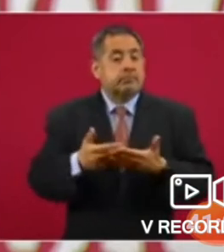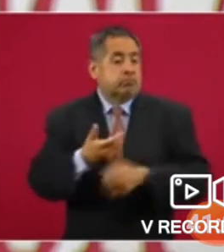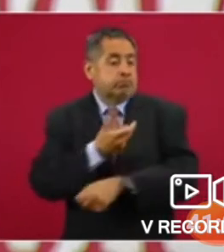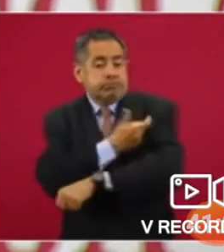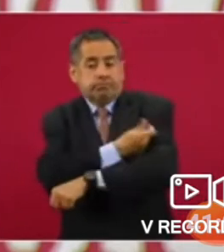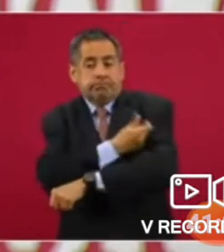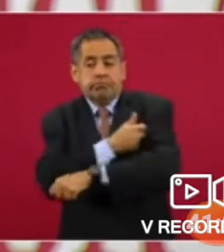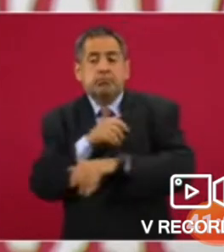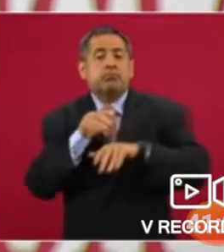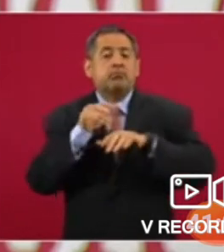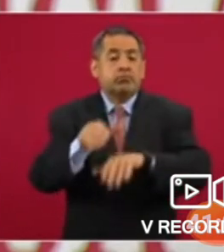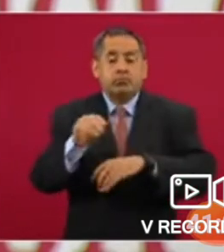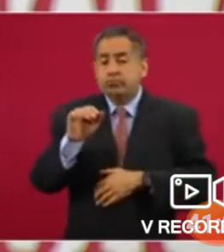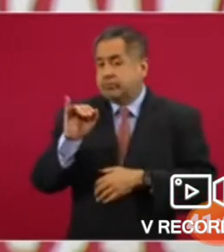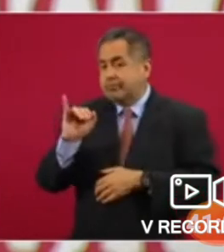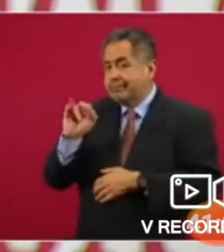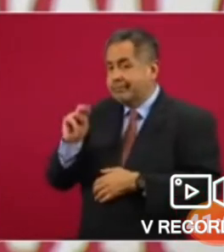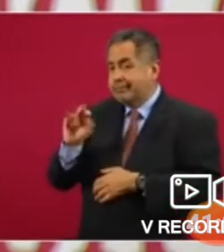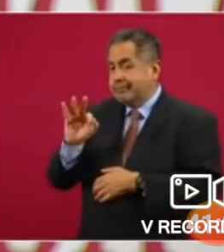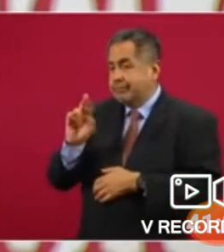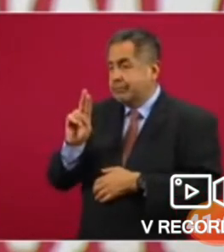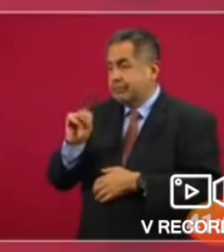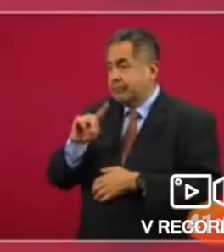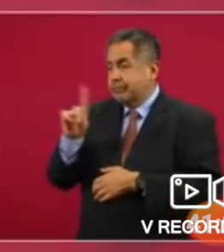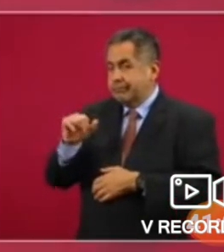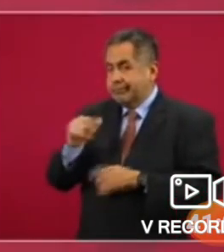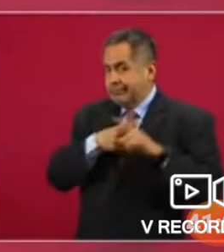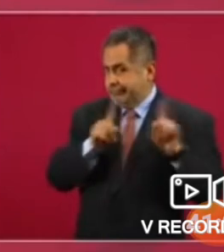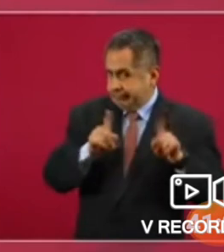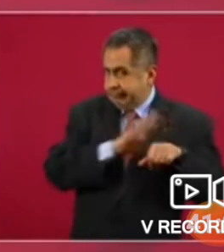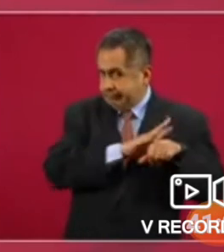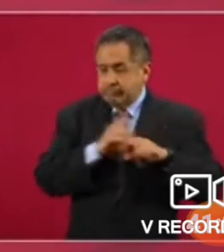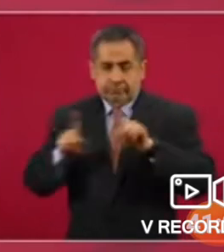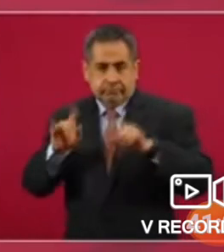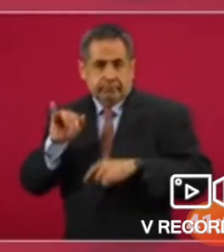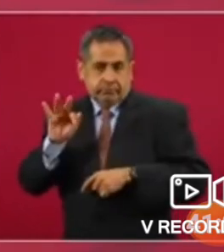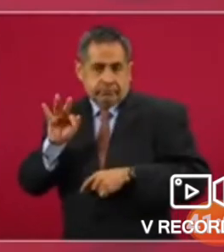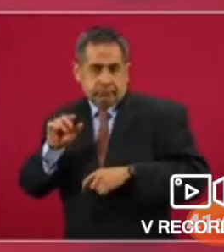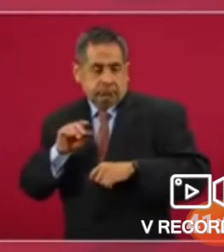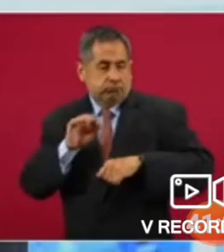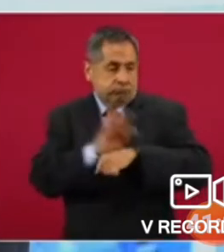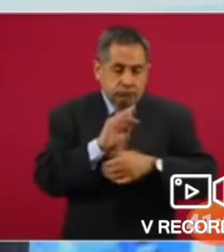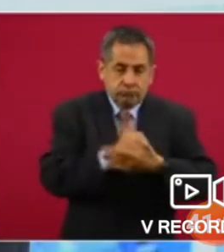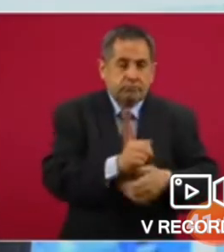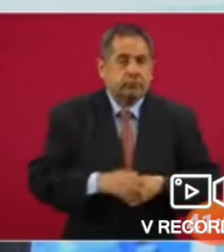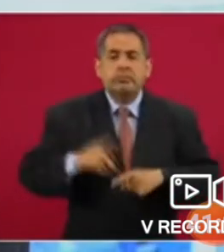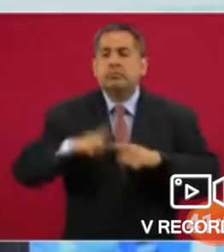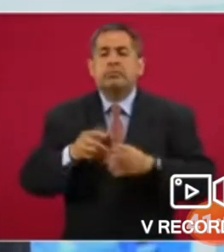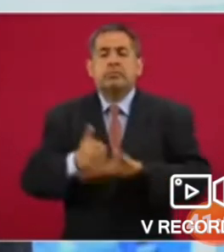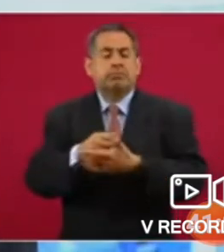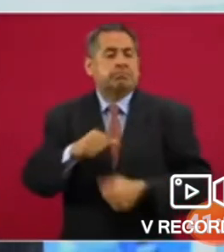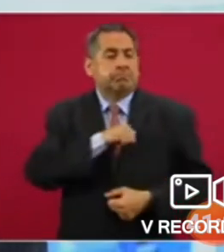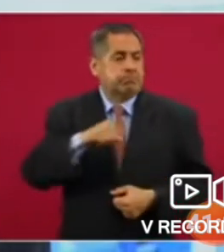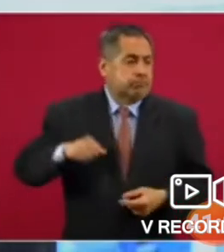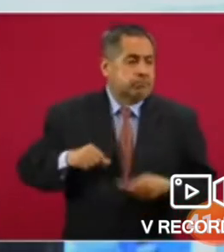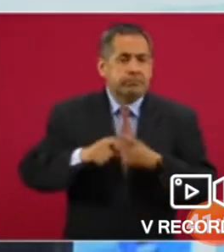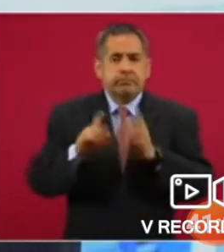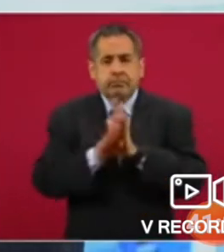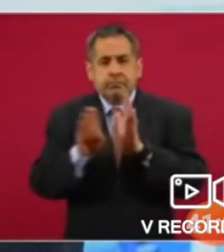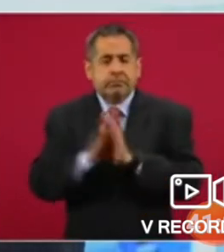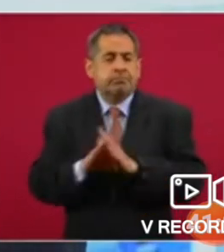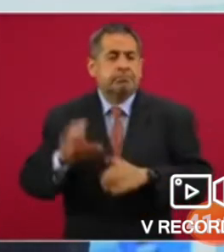mucho. ¿Qué consulados principalmente están trabajando así? Atlanta, Brownsville, Chicago,